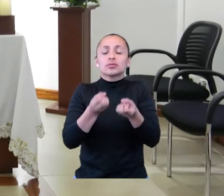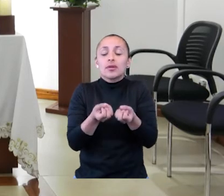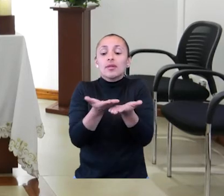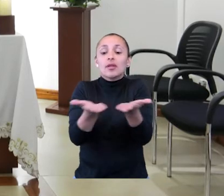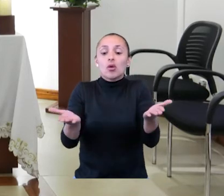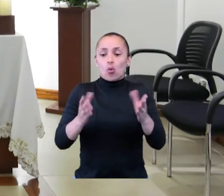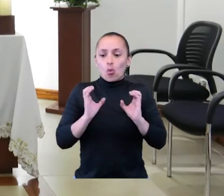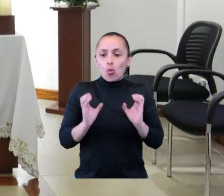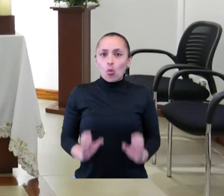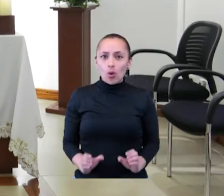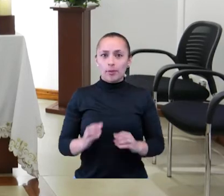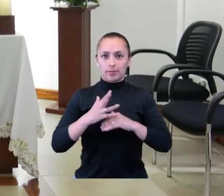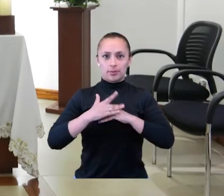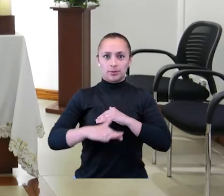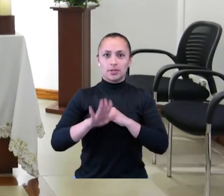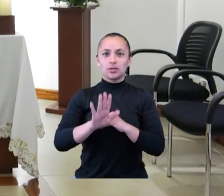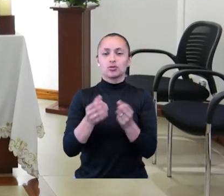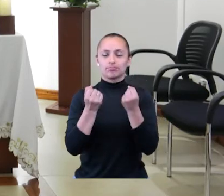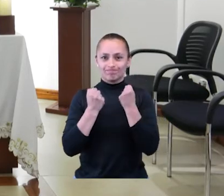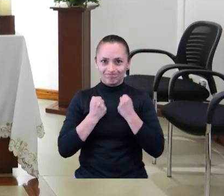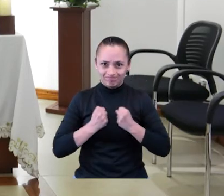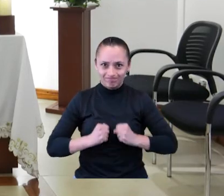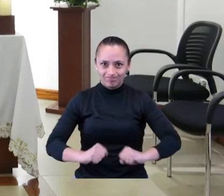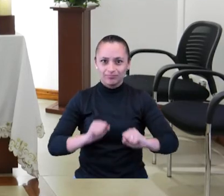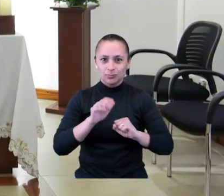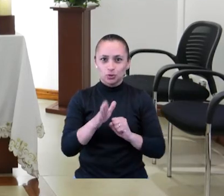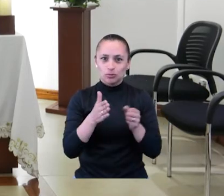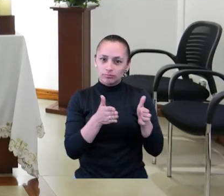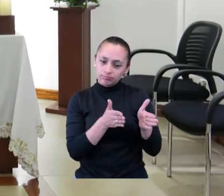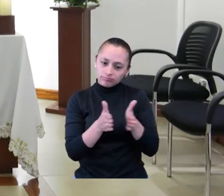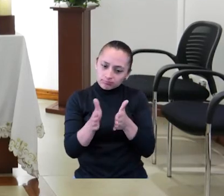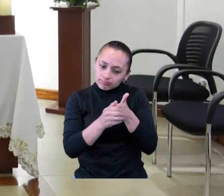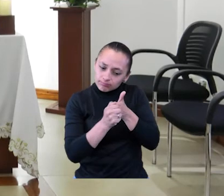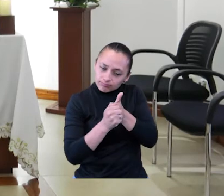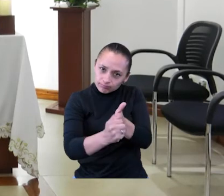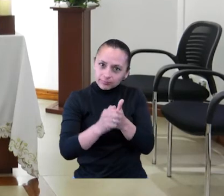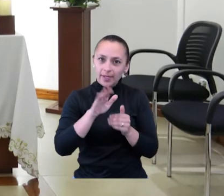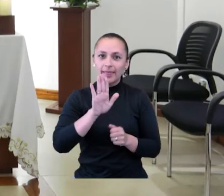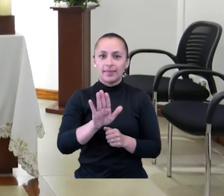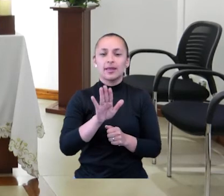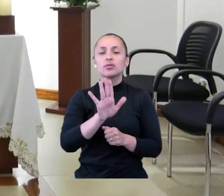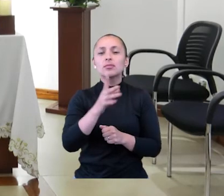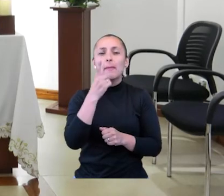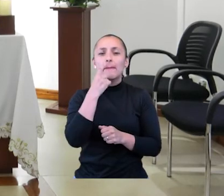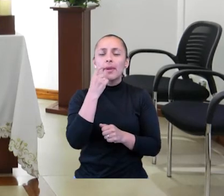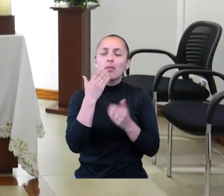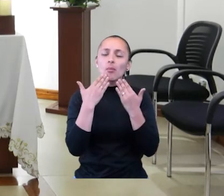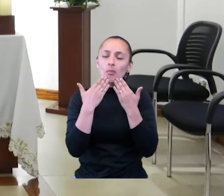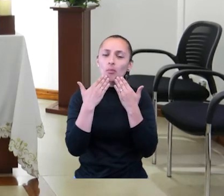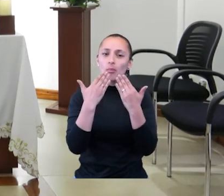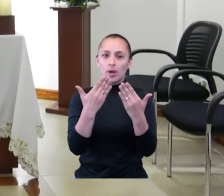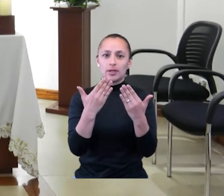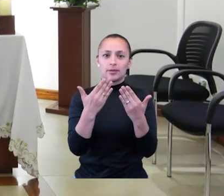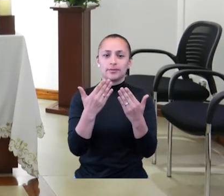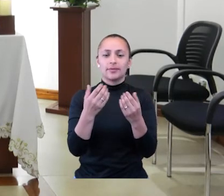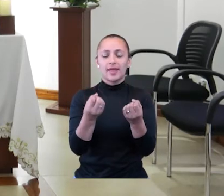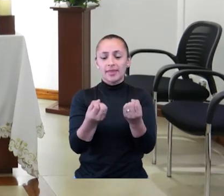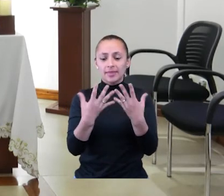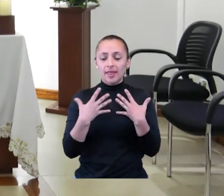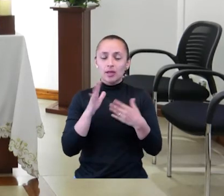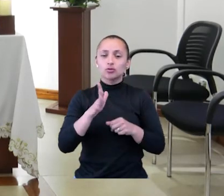sangre y por este sacrificio nos abre el camino hacia ti señor padre de misericordia derrama sobre